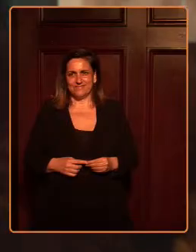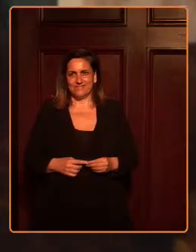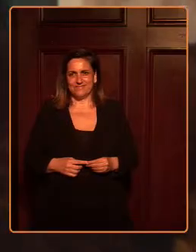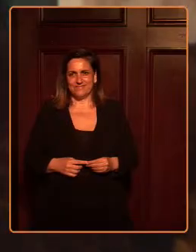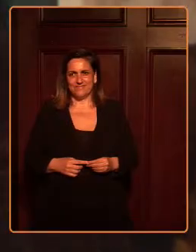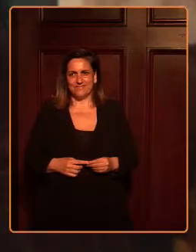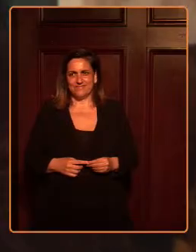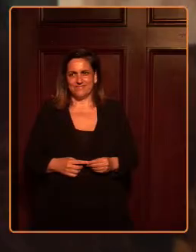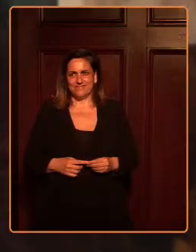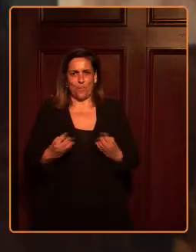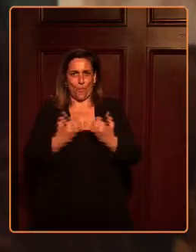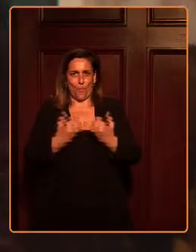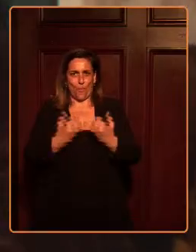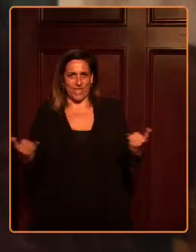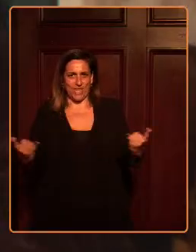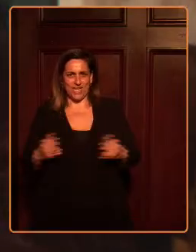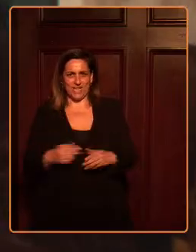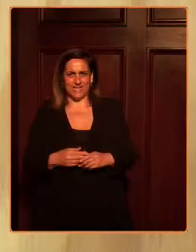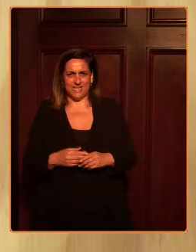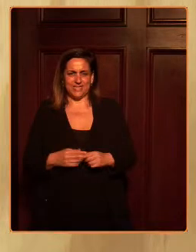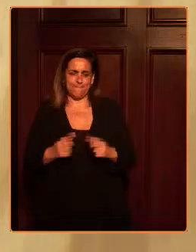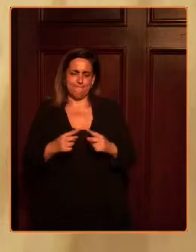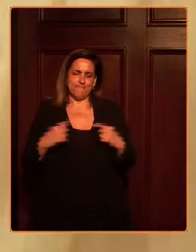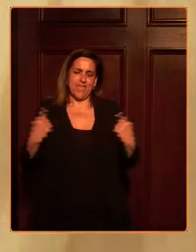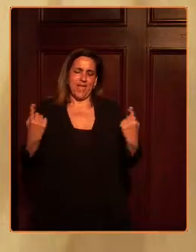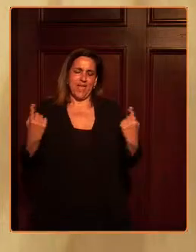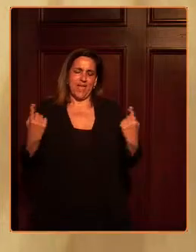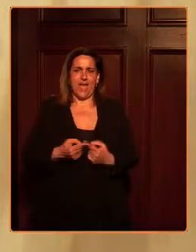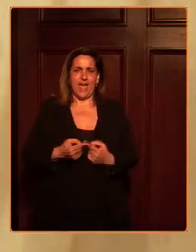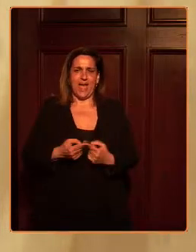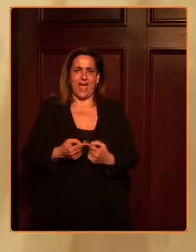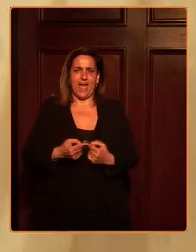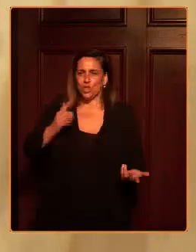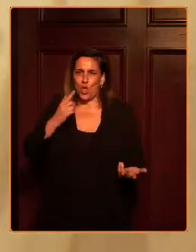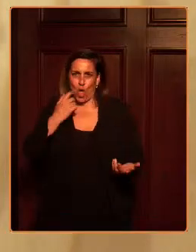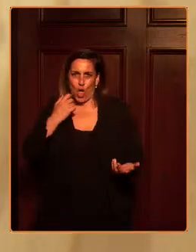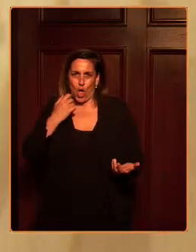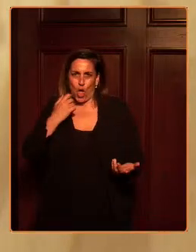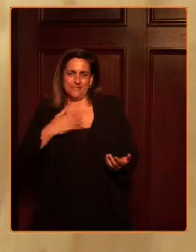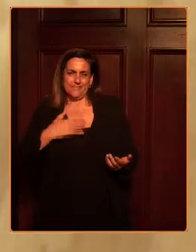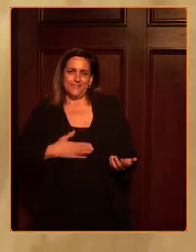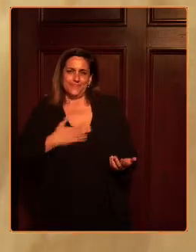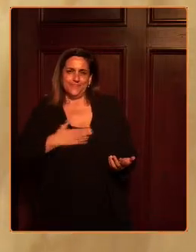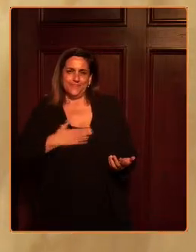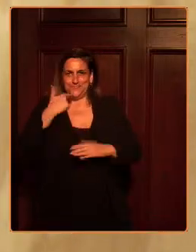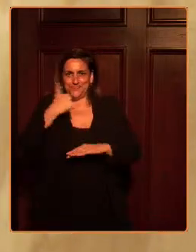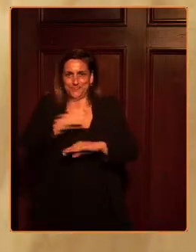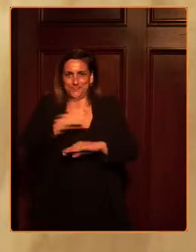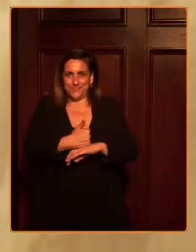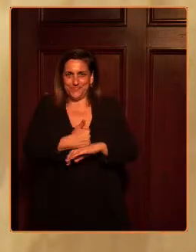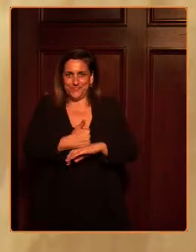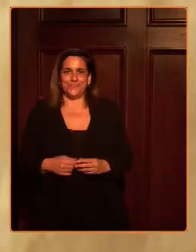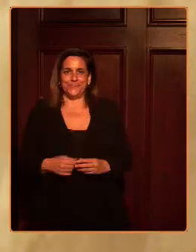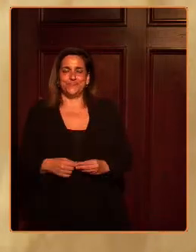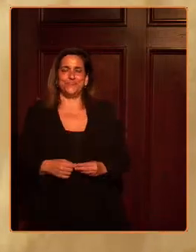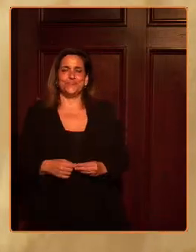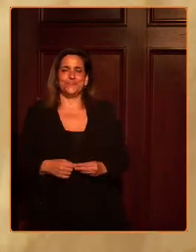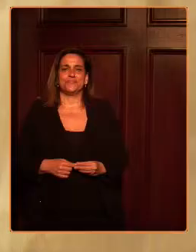Bueno, buenos días a todas y todos. Es un placer estar acá en